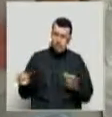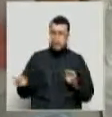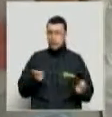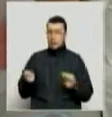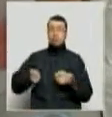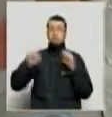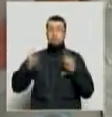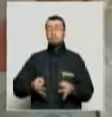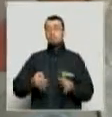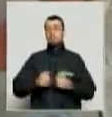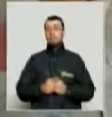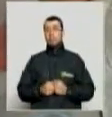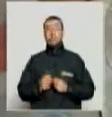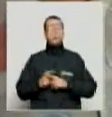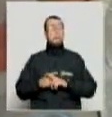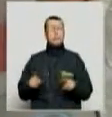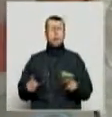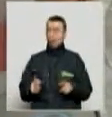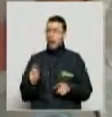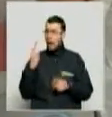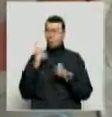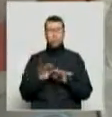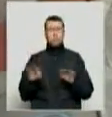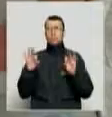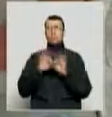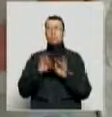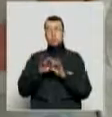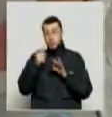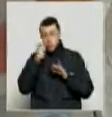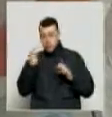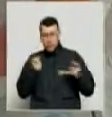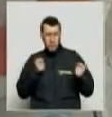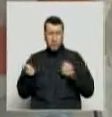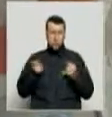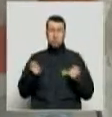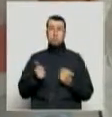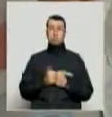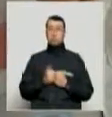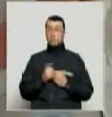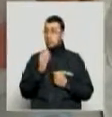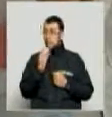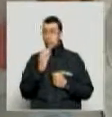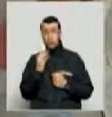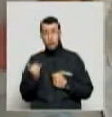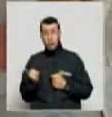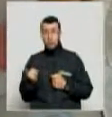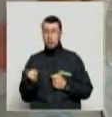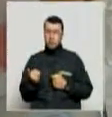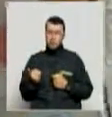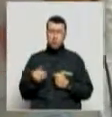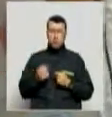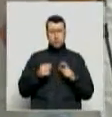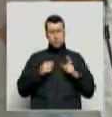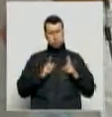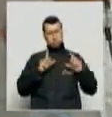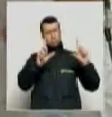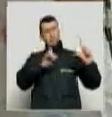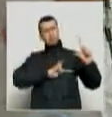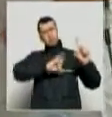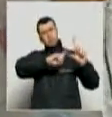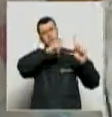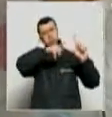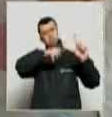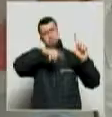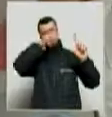tratamiento. Pero algo importante es la prevención. Un electrocardiograma con una buena lectura, unos